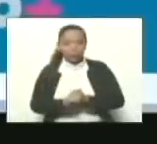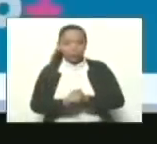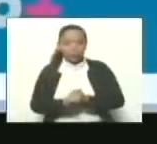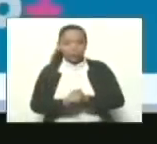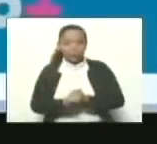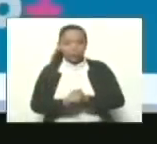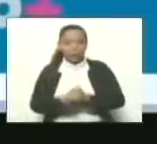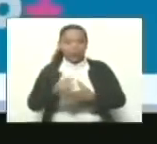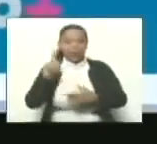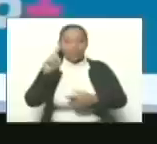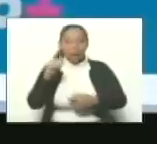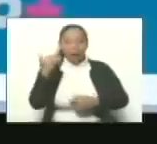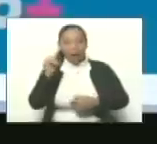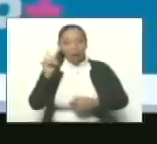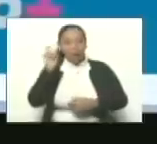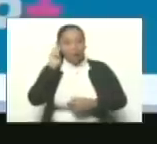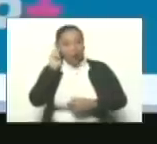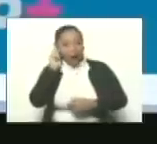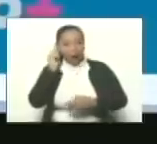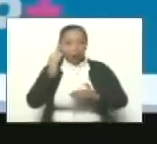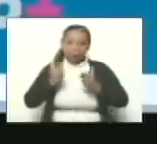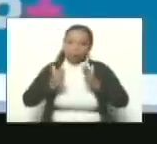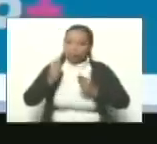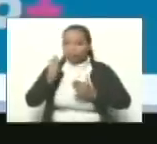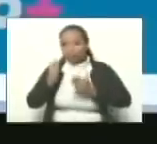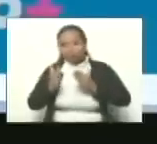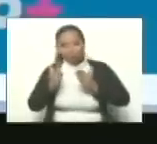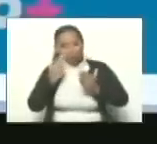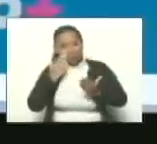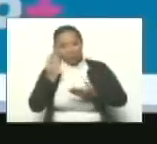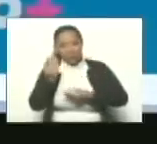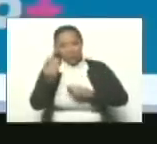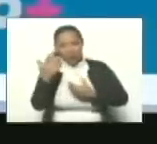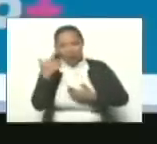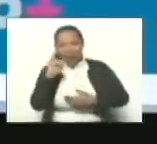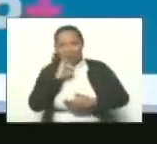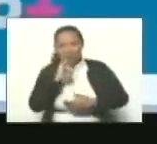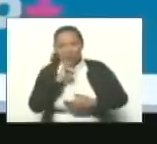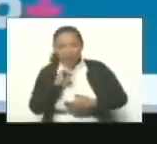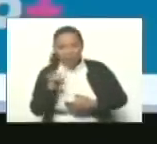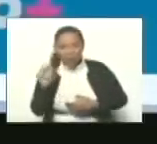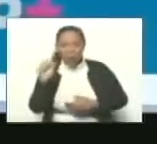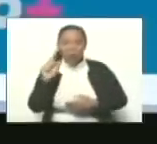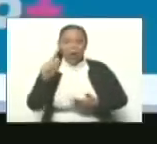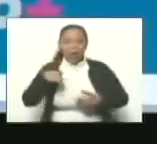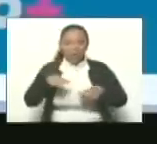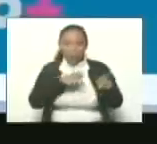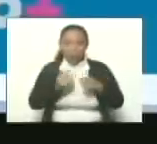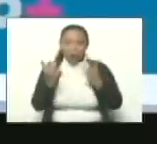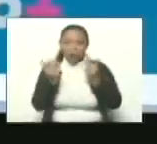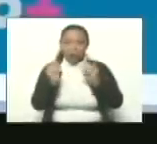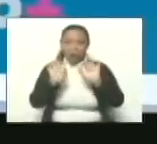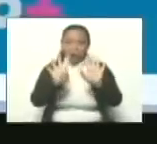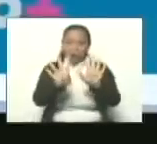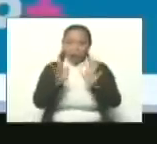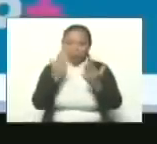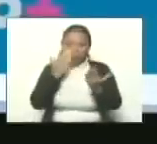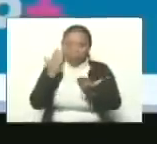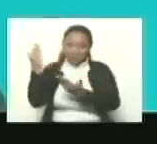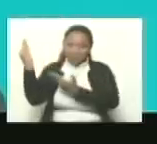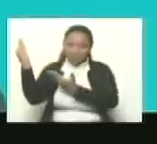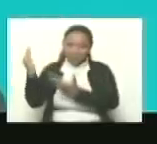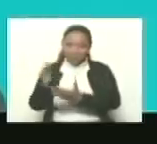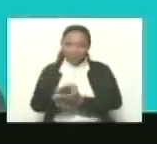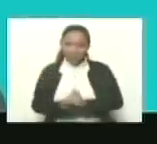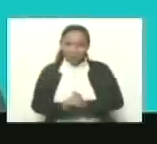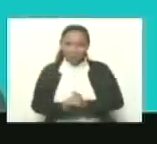Sira, ¿cómo estás? ¿Cómo te has sentido? ¿Qué nos trae Sira para este programa número 9? Adelante.